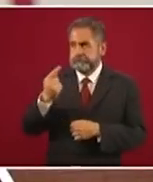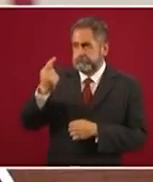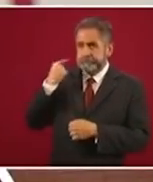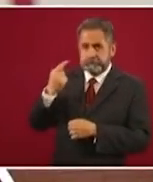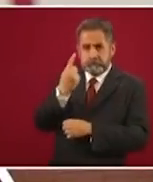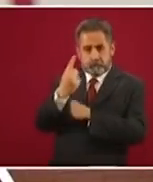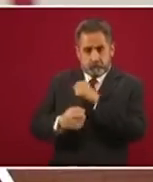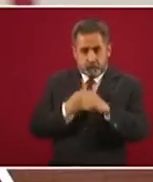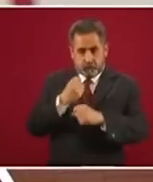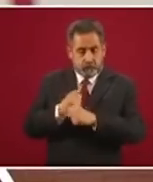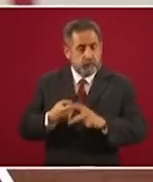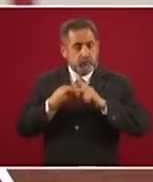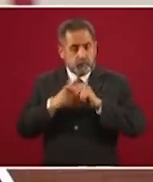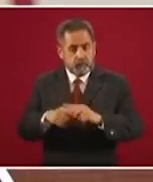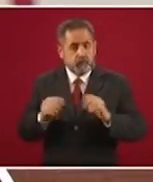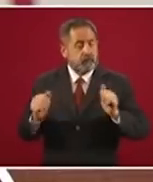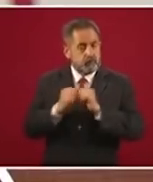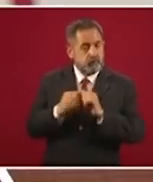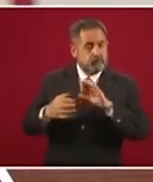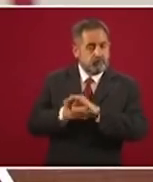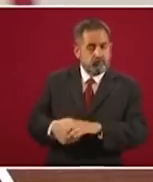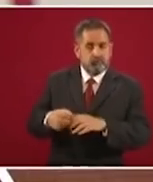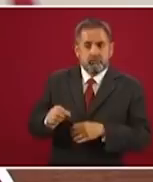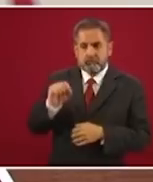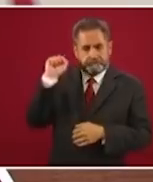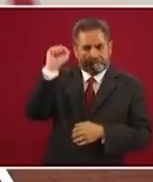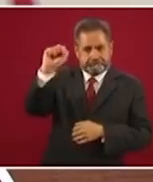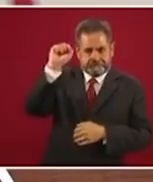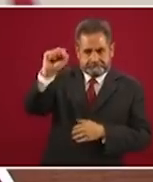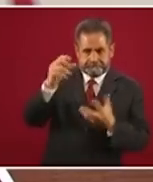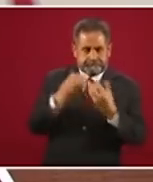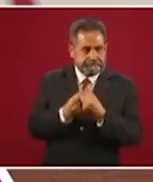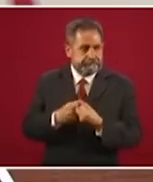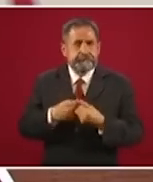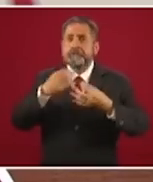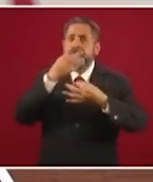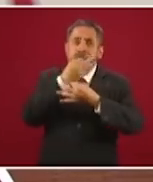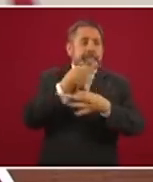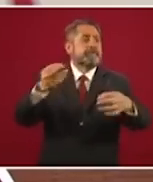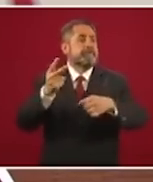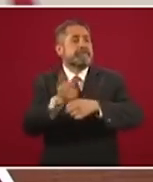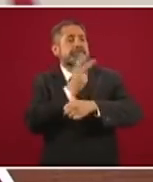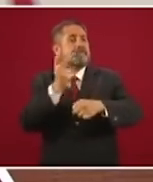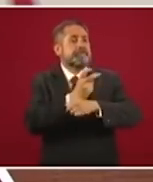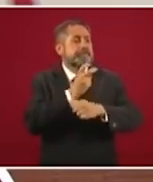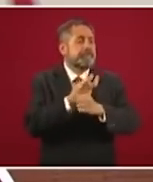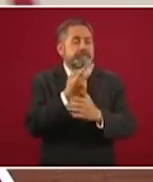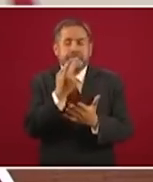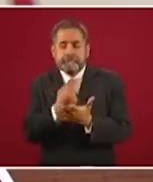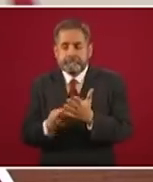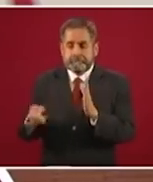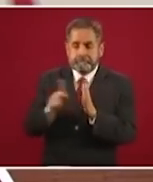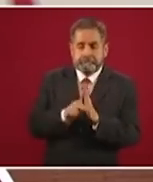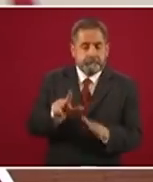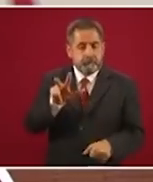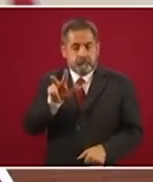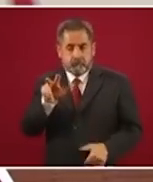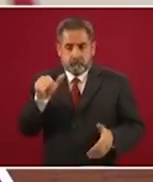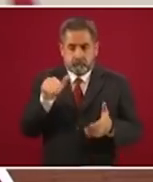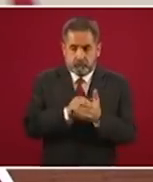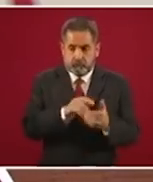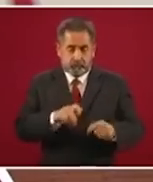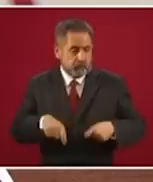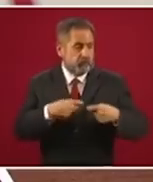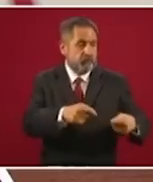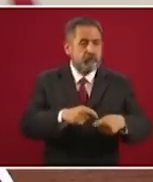año pasado, junto con el propio sindicato, de abrir una convocatoria de cerca de 8,000 plazas entre